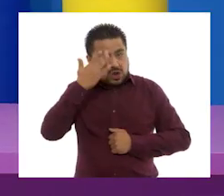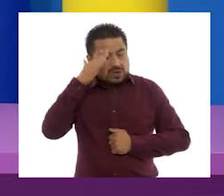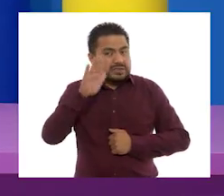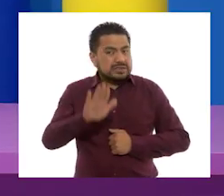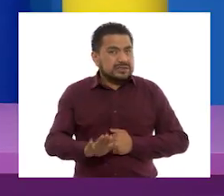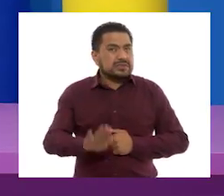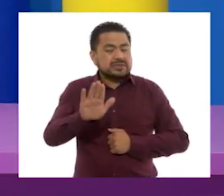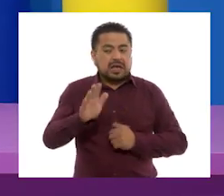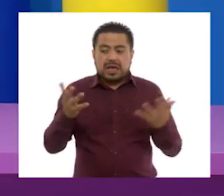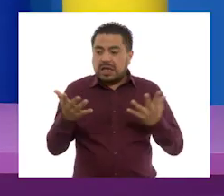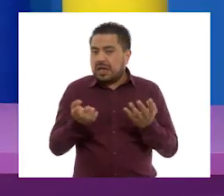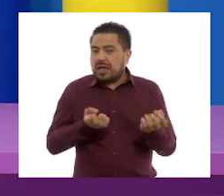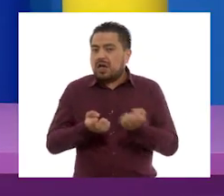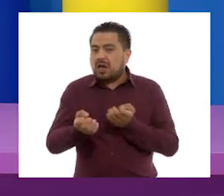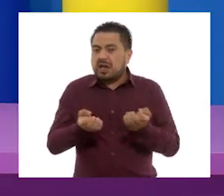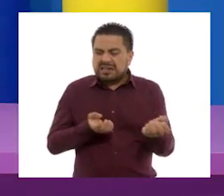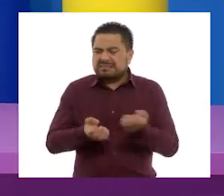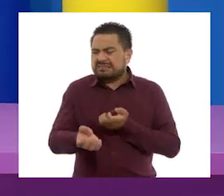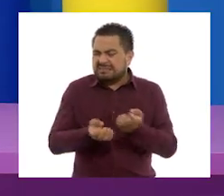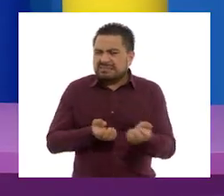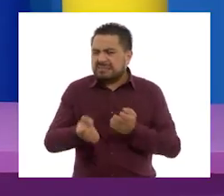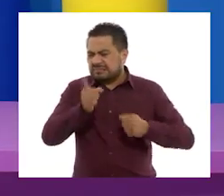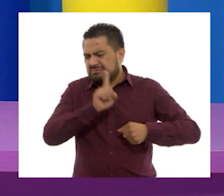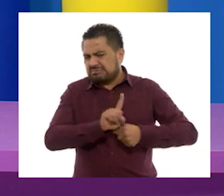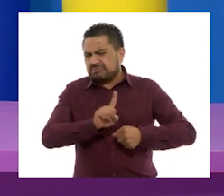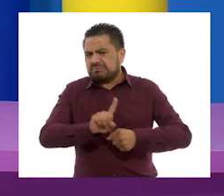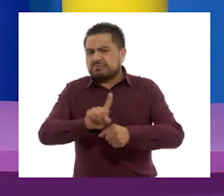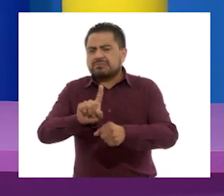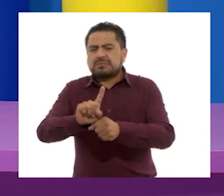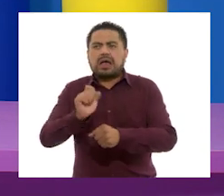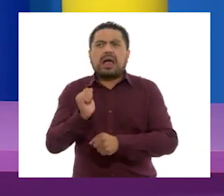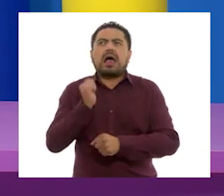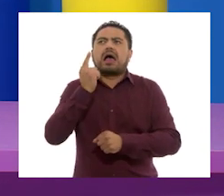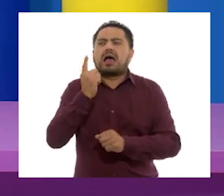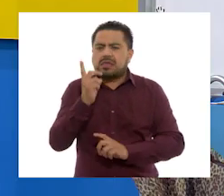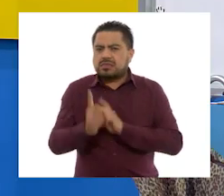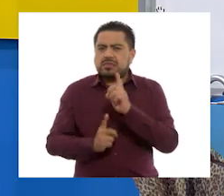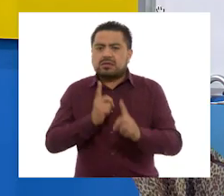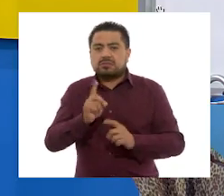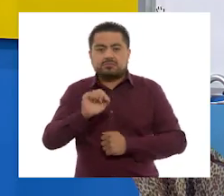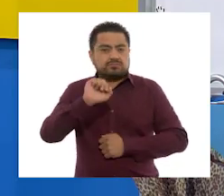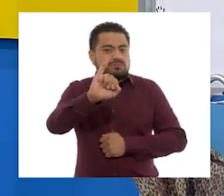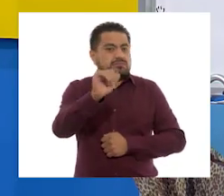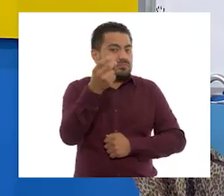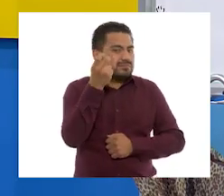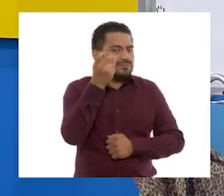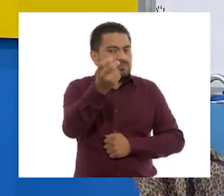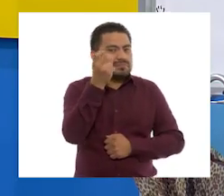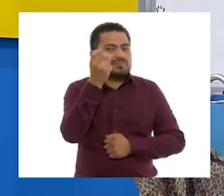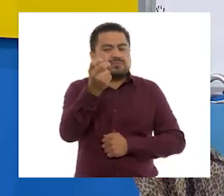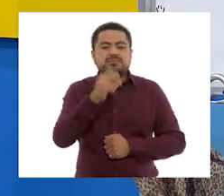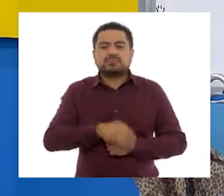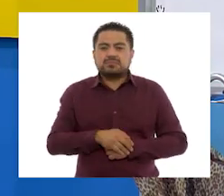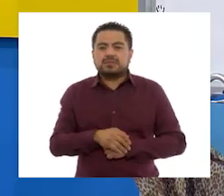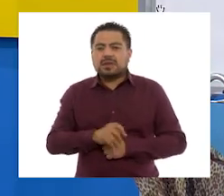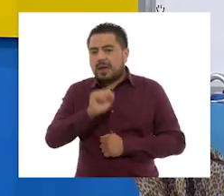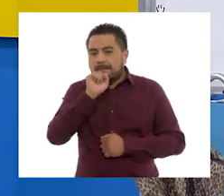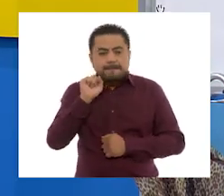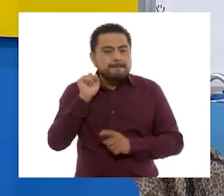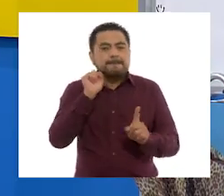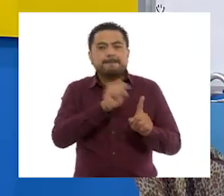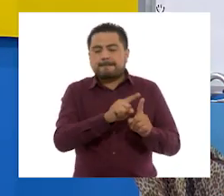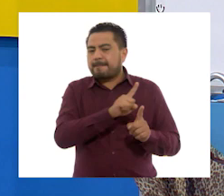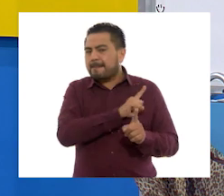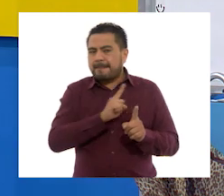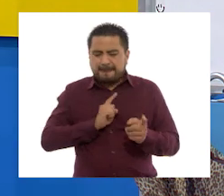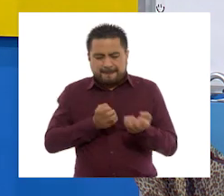Hacer ejercicio o entrenar todos los días algún deporte. Exactamente, Raulito. Y de esta misma forma hay que